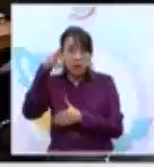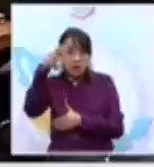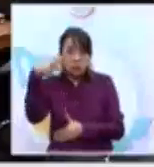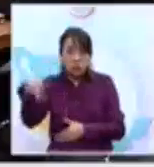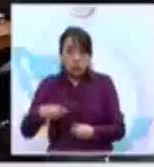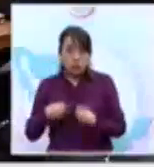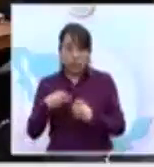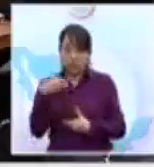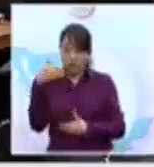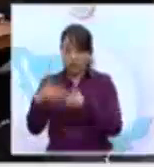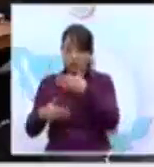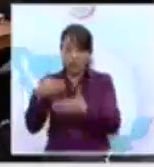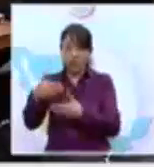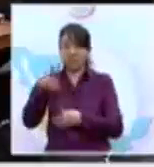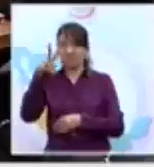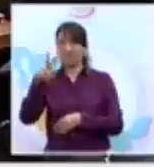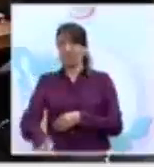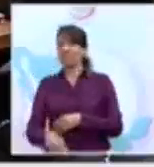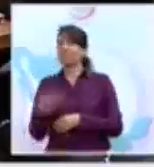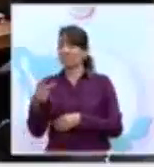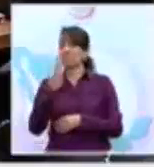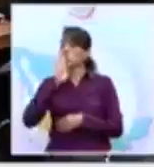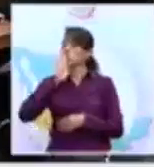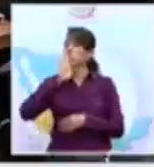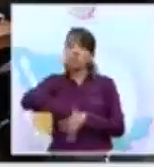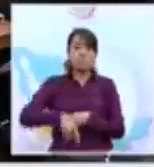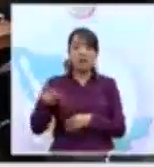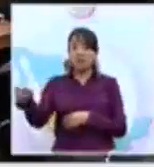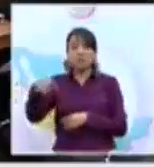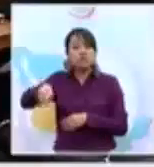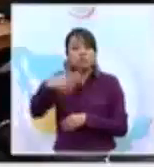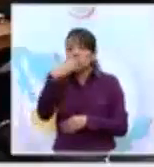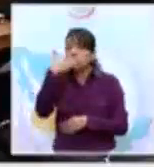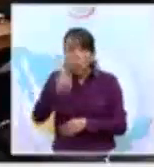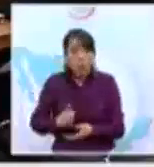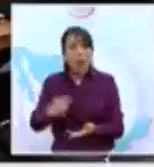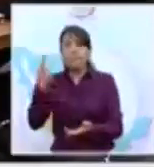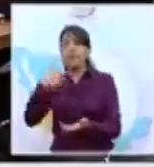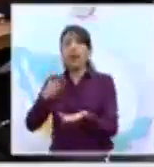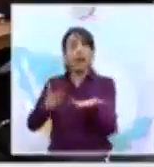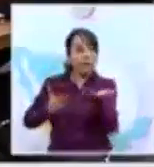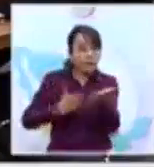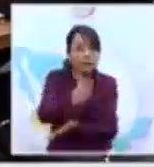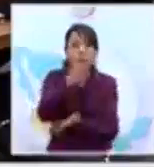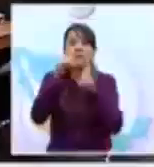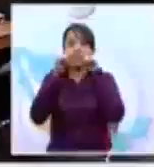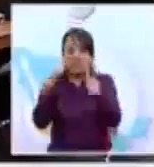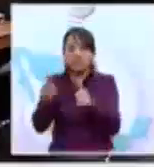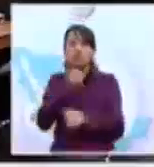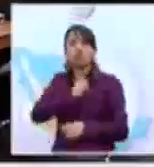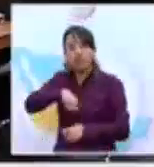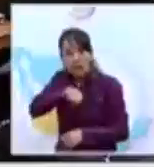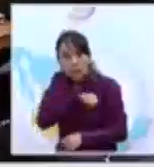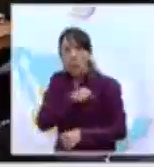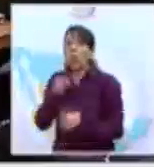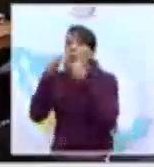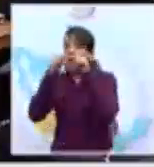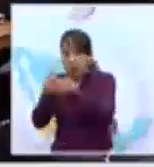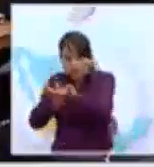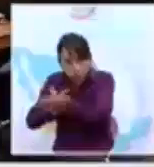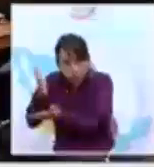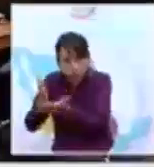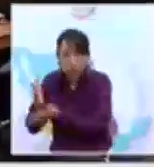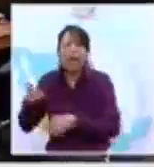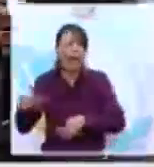familias que no tienen seguridad social, no tienen acceso a servicios de salud, no tienen acceso a diagnóstico oportuno, ¿no? Sí, a una hamburguesa y un refresco de